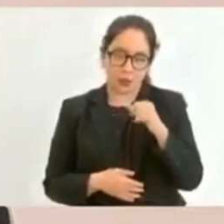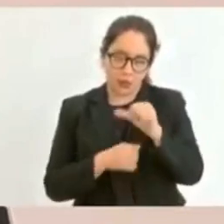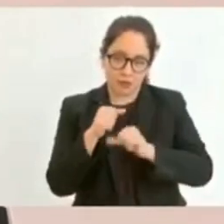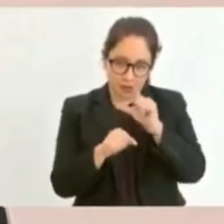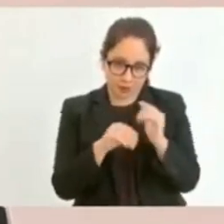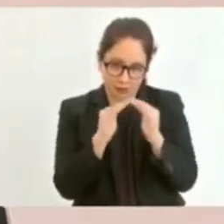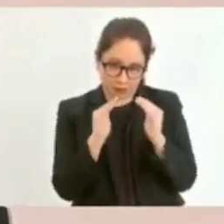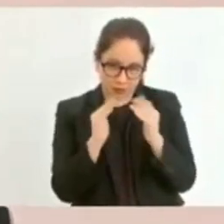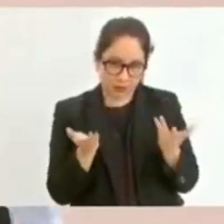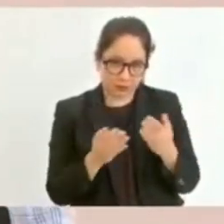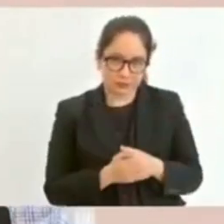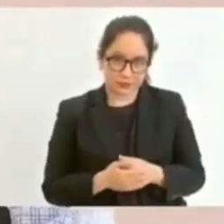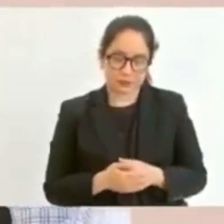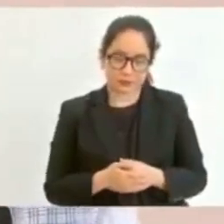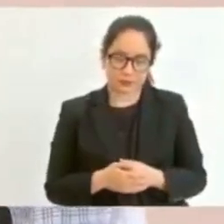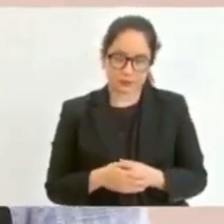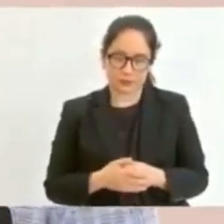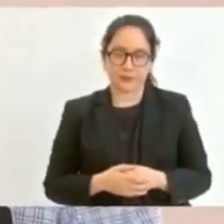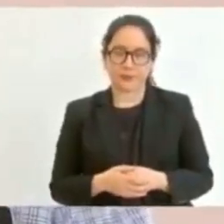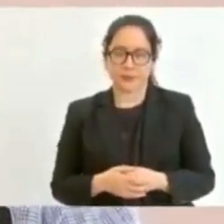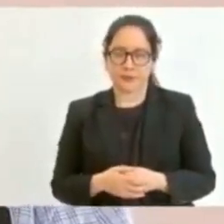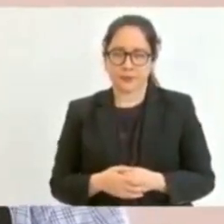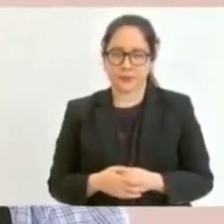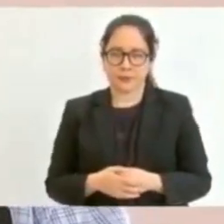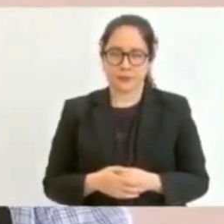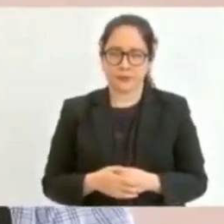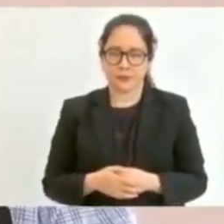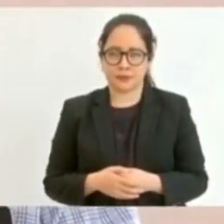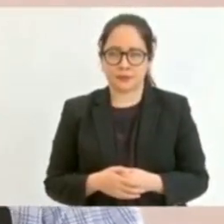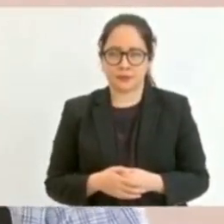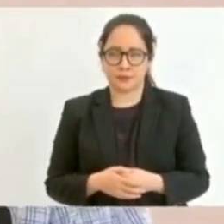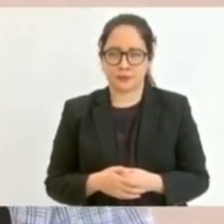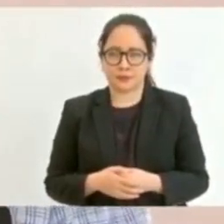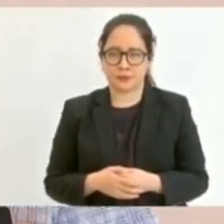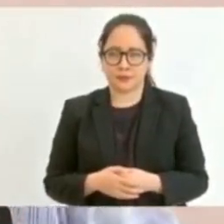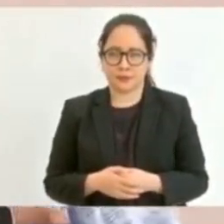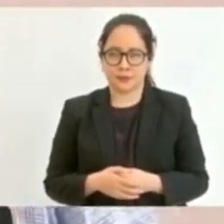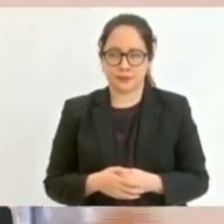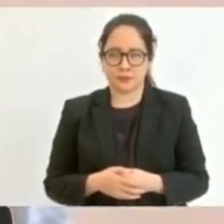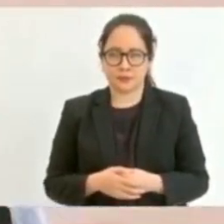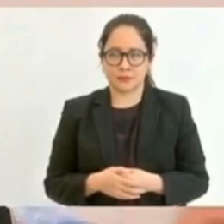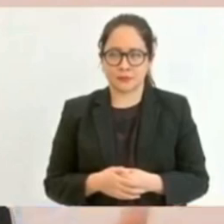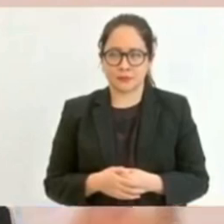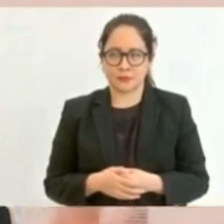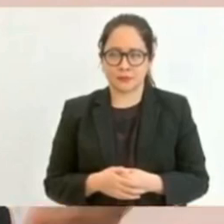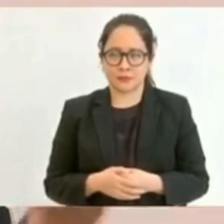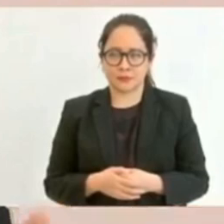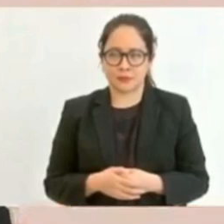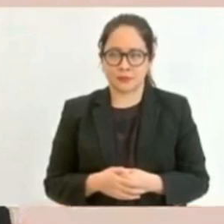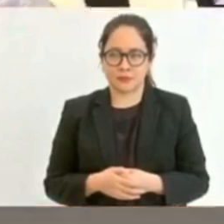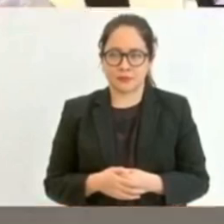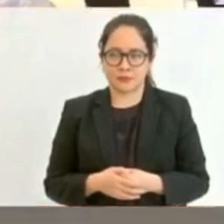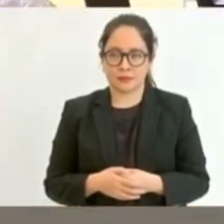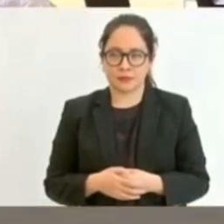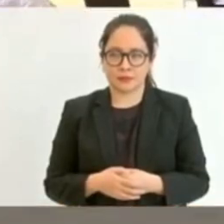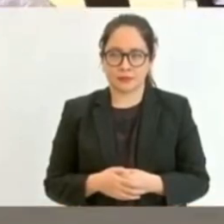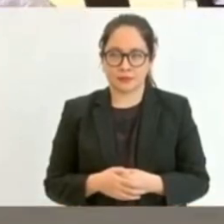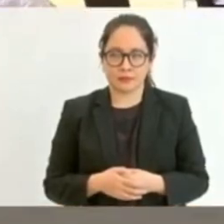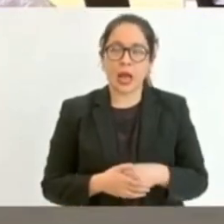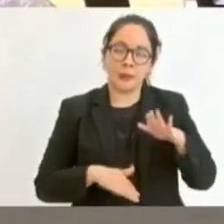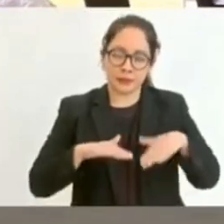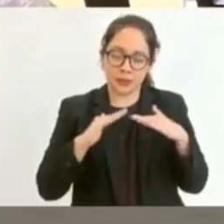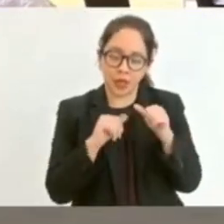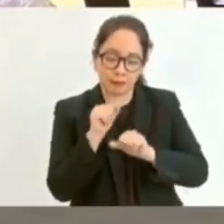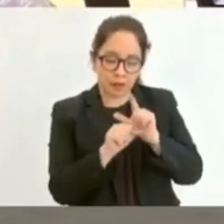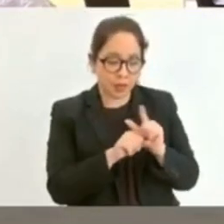oye, se le dice a un perrito, a cualquier animalito, vete a buscar tus alimentos.